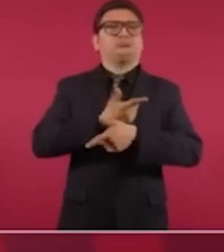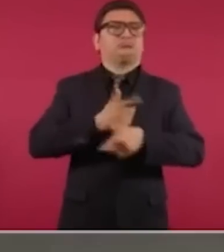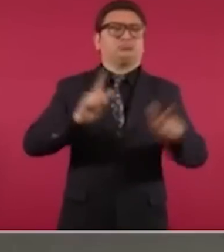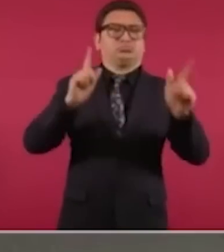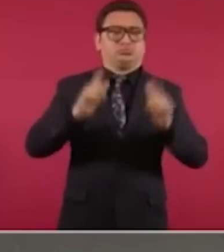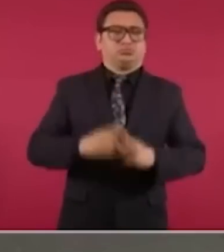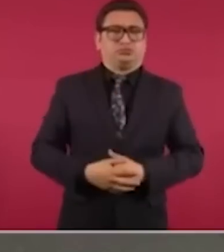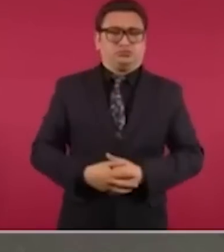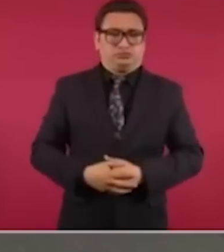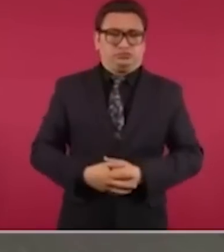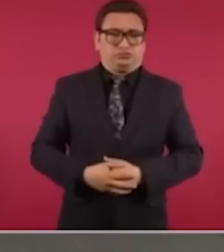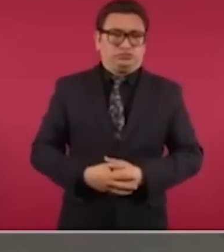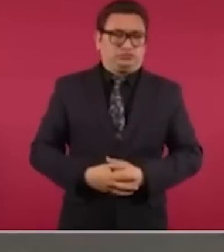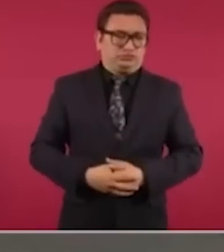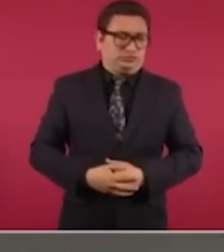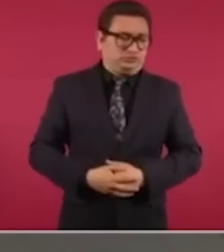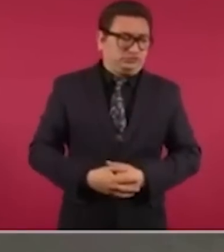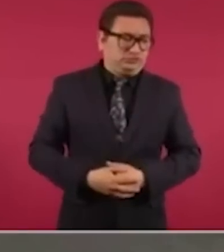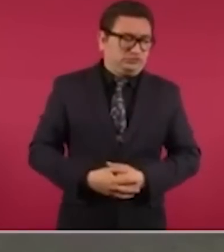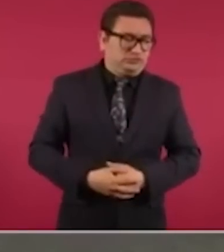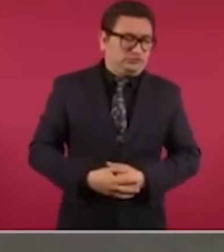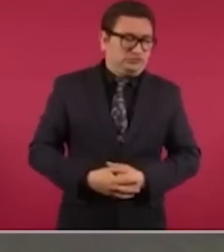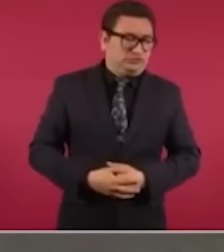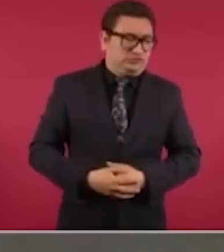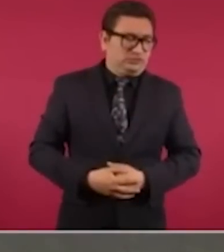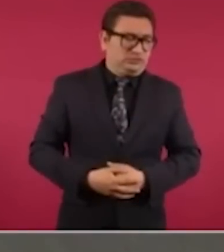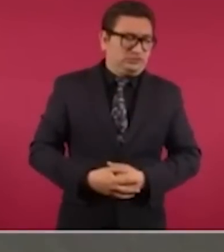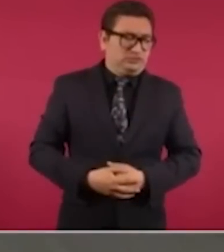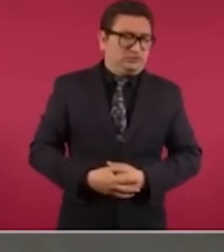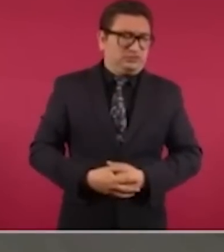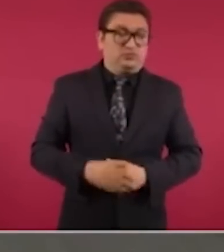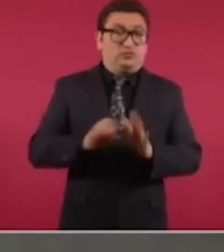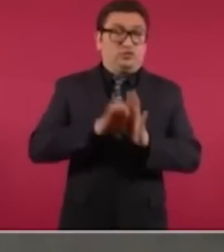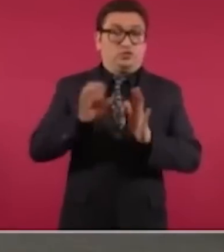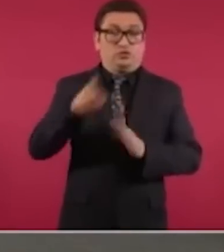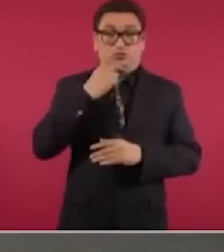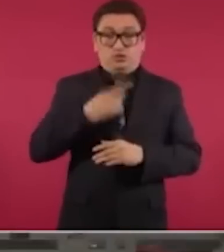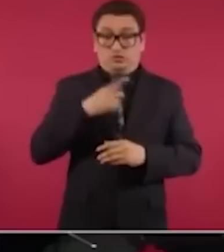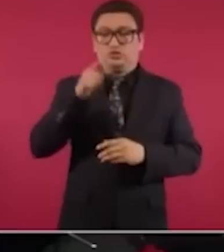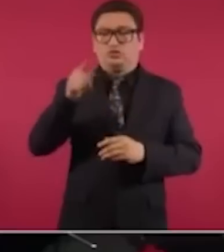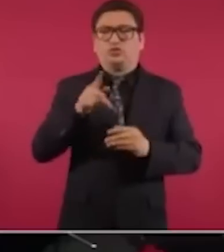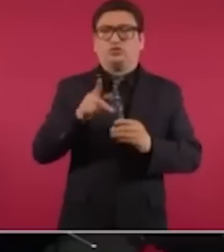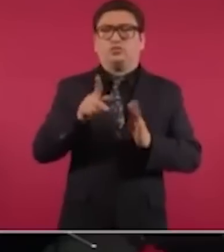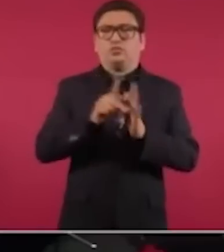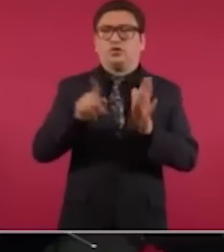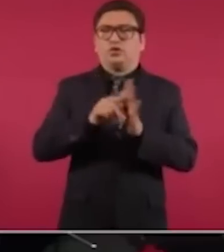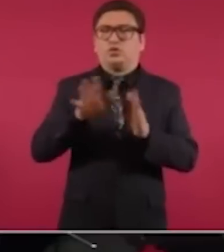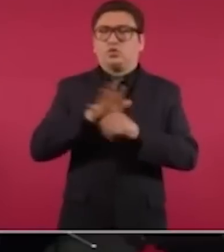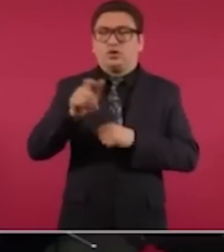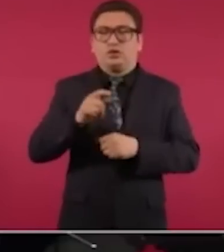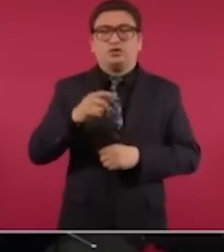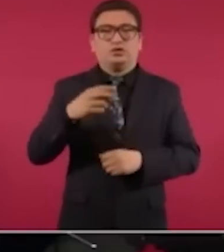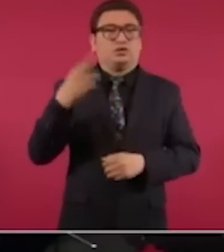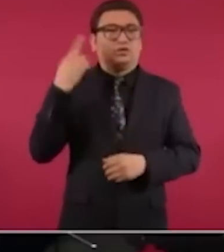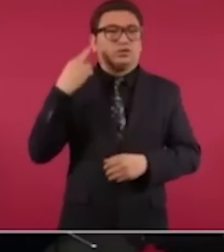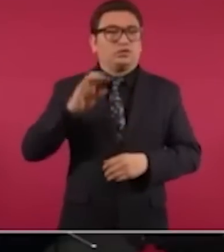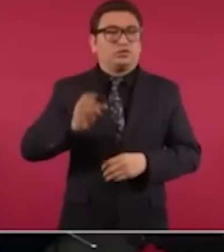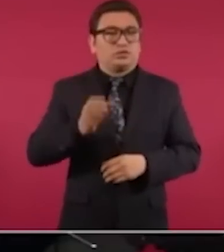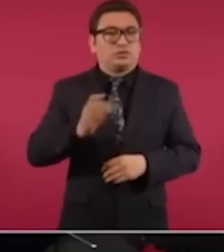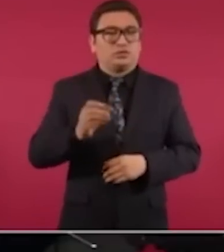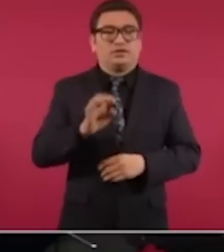pero cualquier cosa fíjate esto que me estás diciendo De qué periódico eres tú de radio verdad